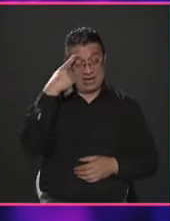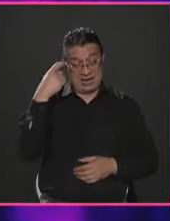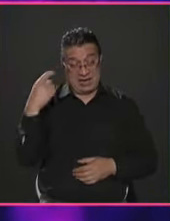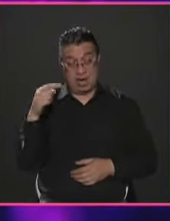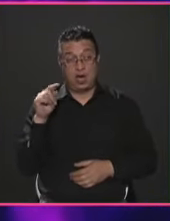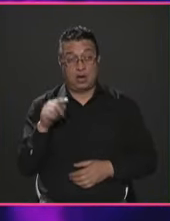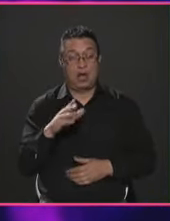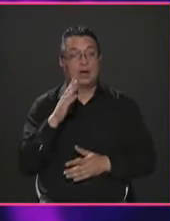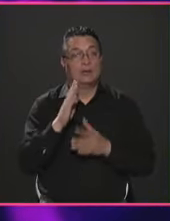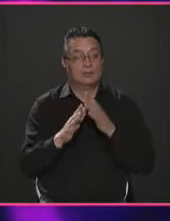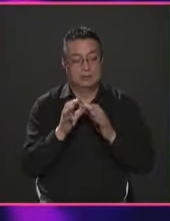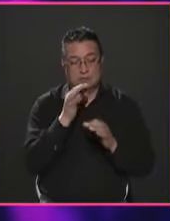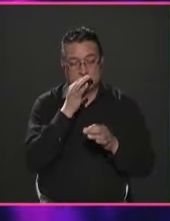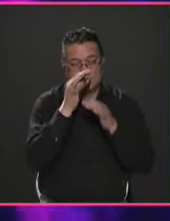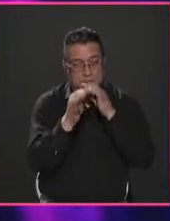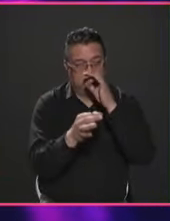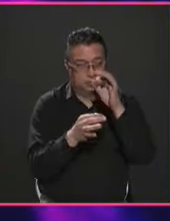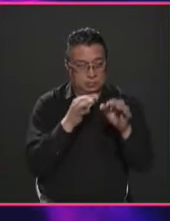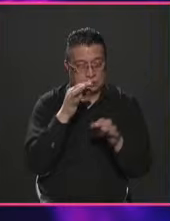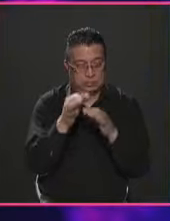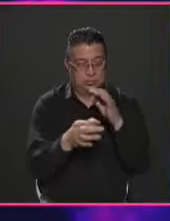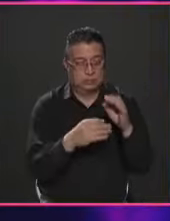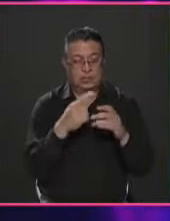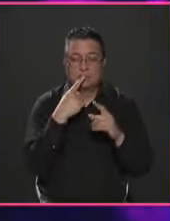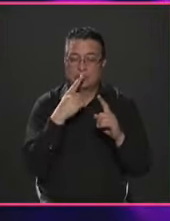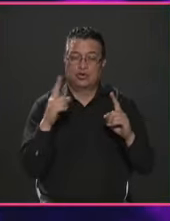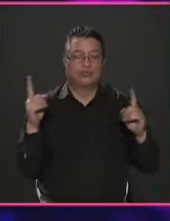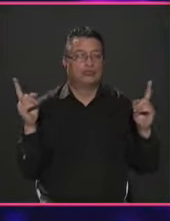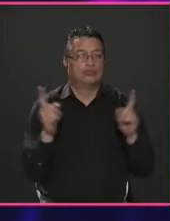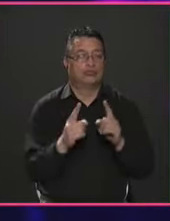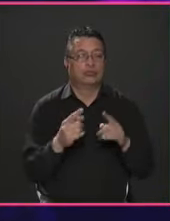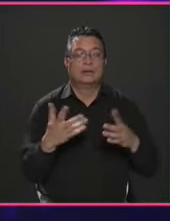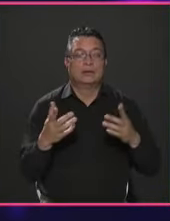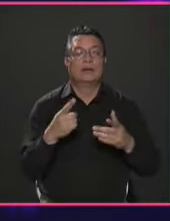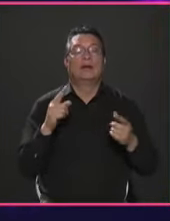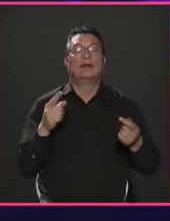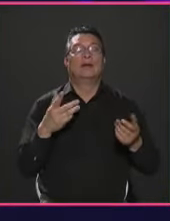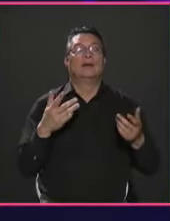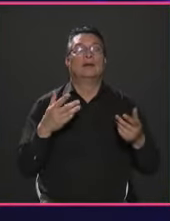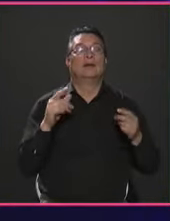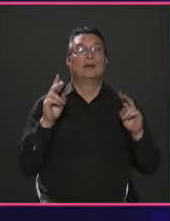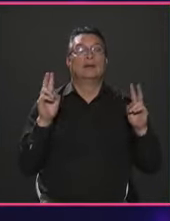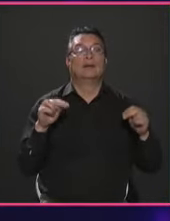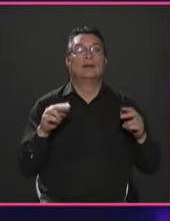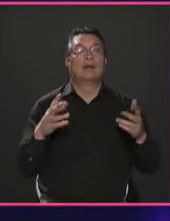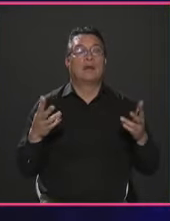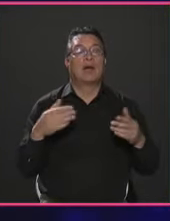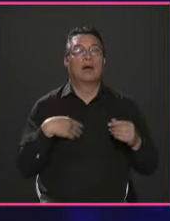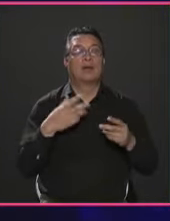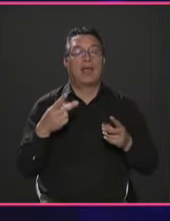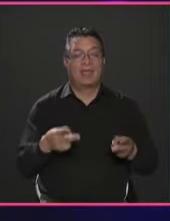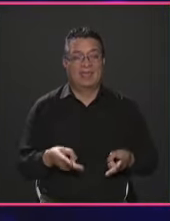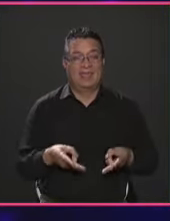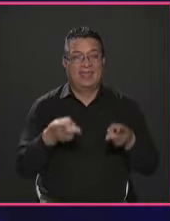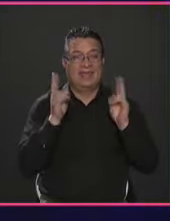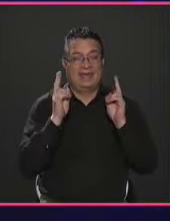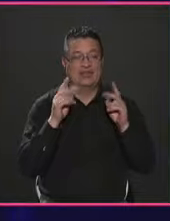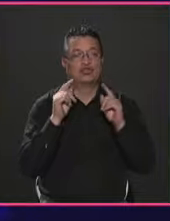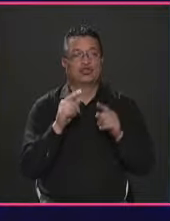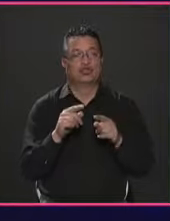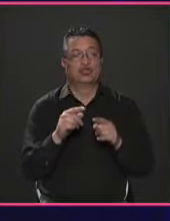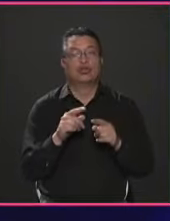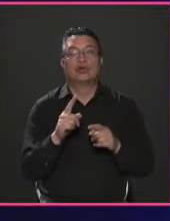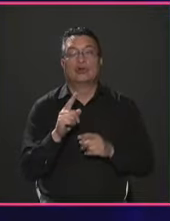rápidamente daré una definición breve del campo de de derecho que